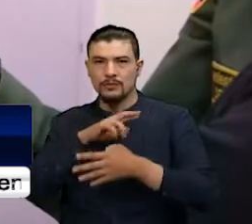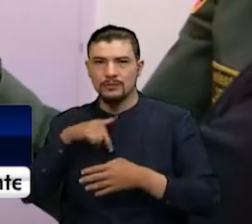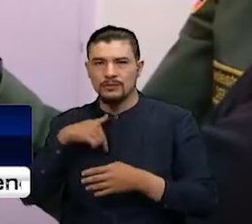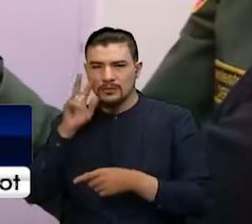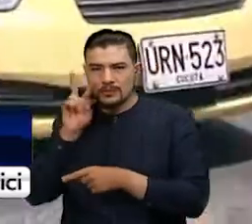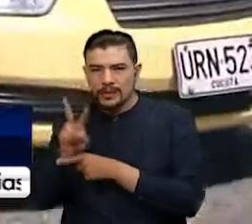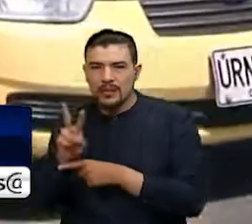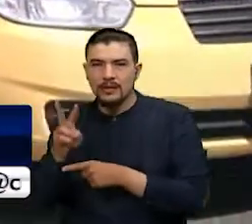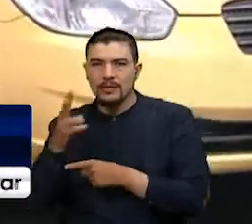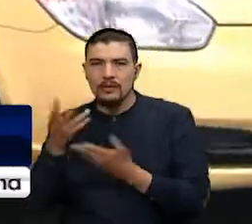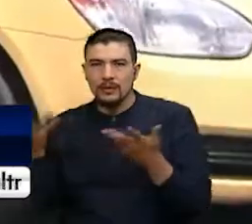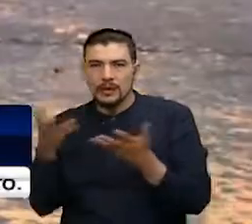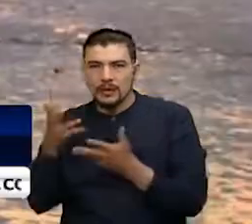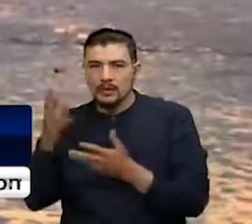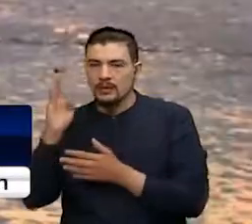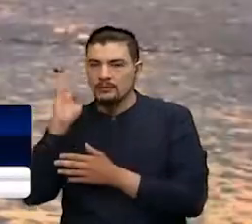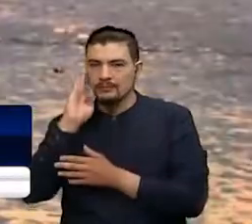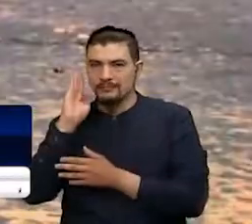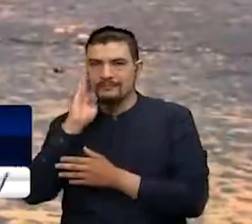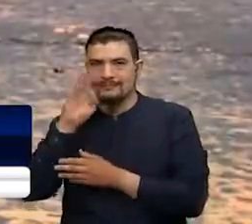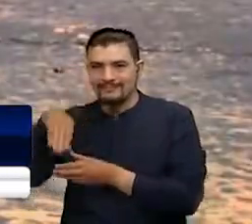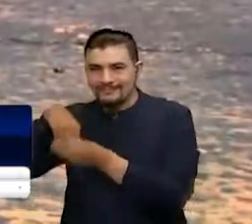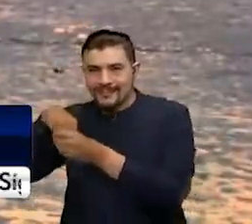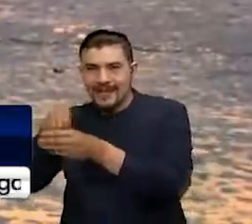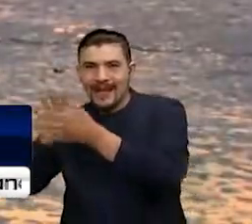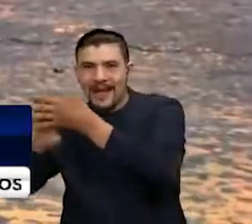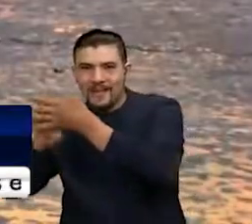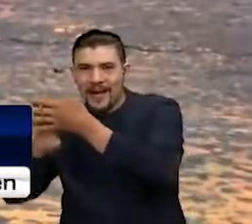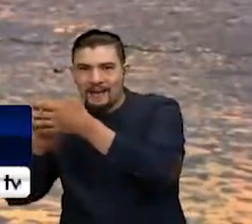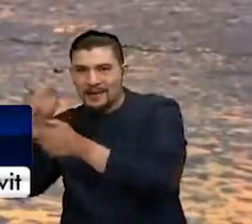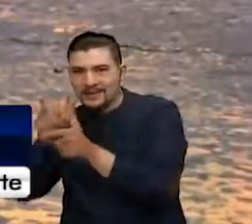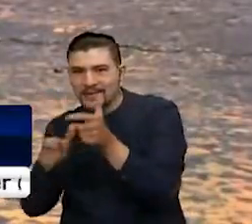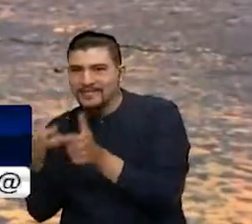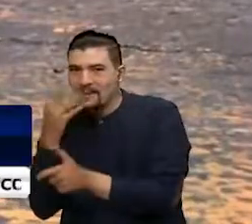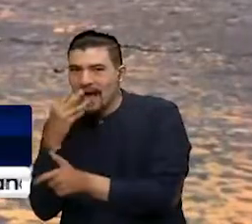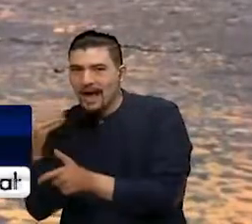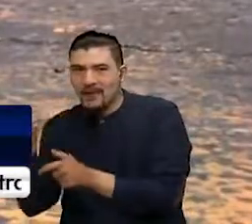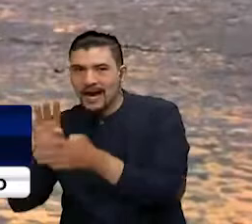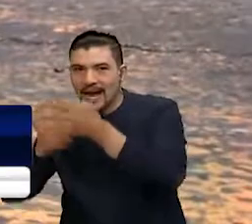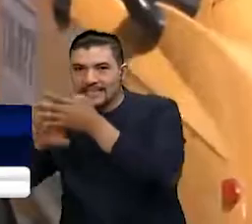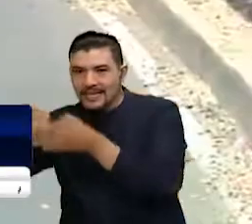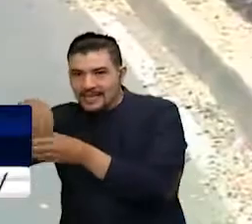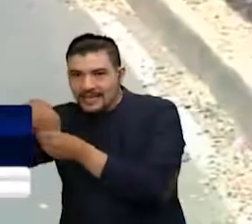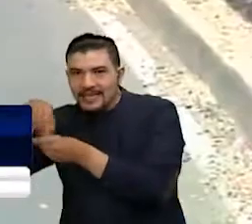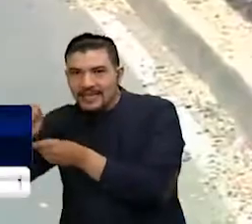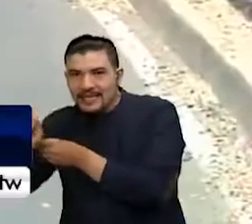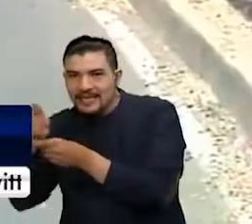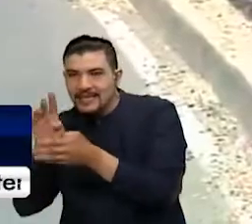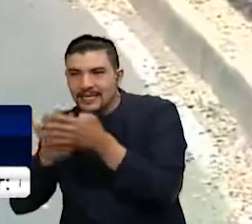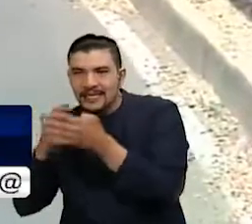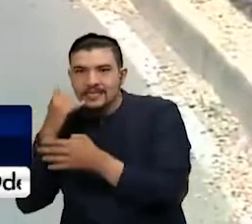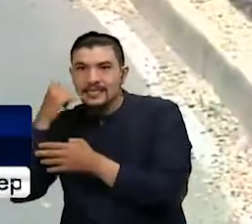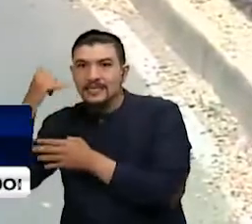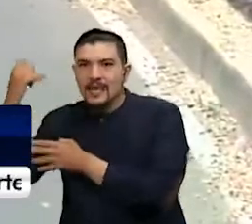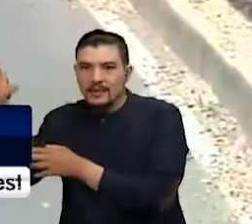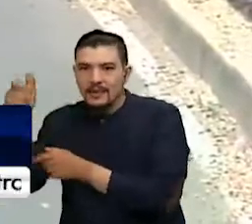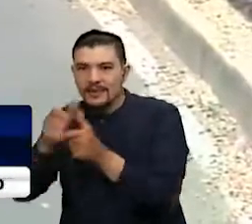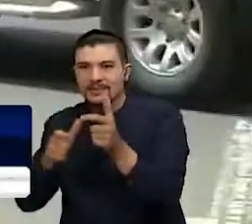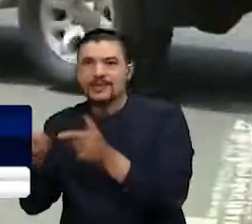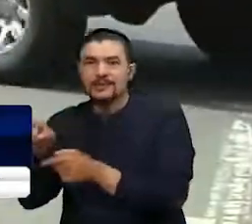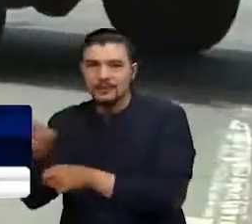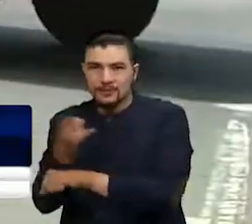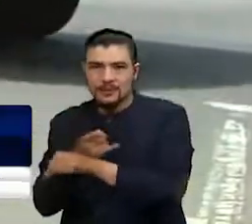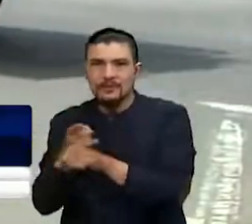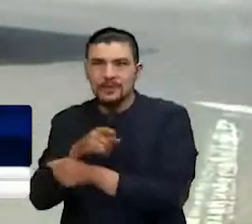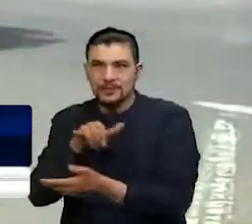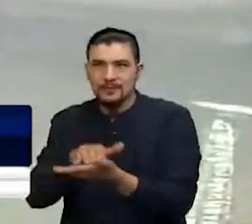ubicación del móvil. Ya son 4 hechos de secuestro express que se han presentado recientemente en el área metropolitana de Cúcuta utilizando esta